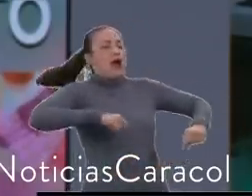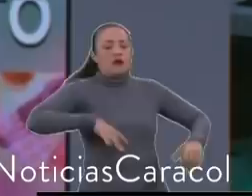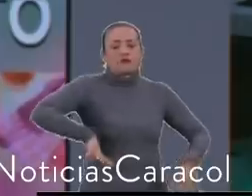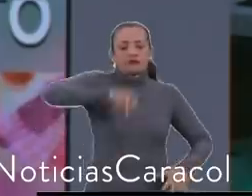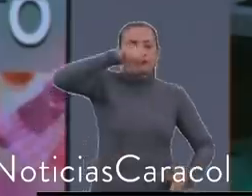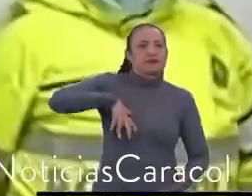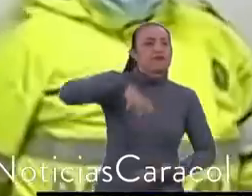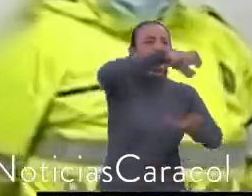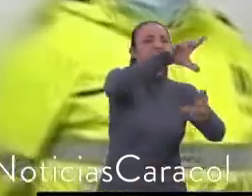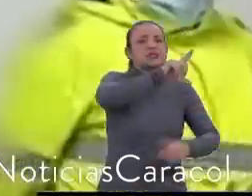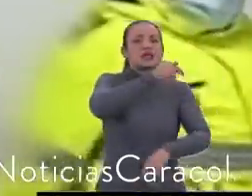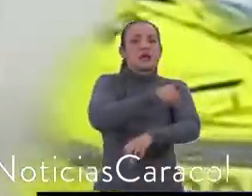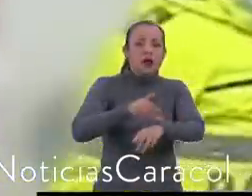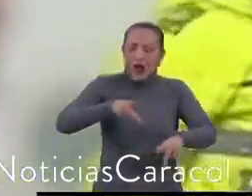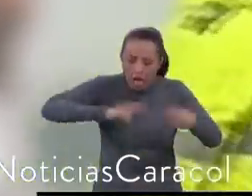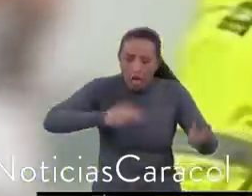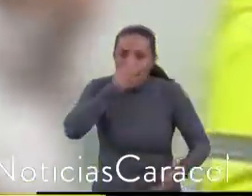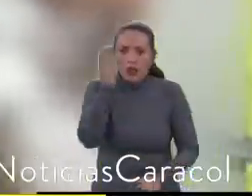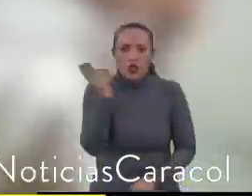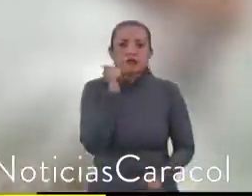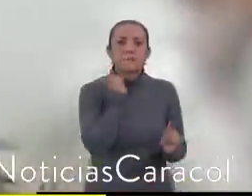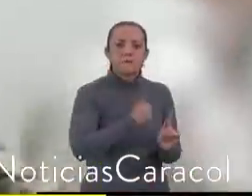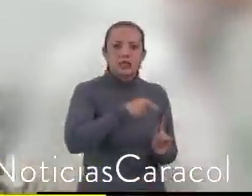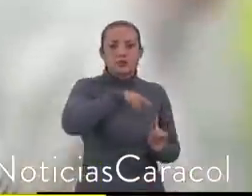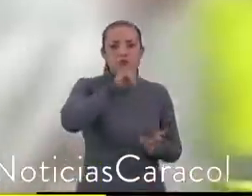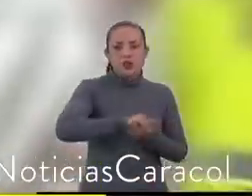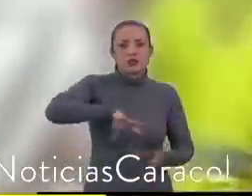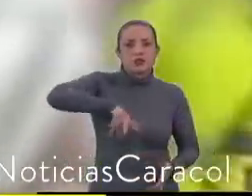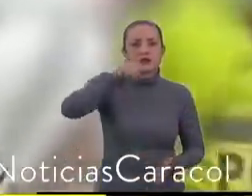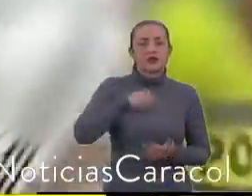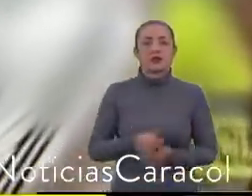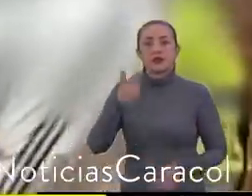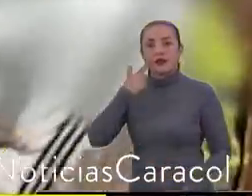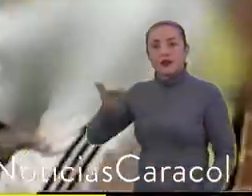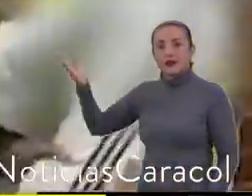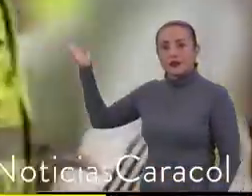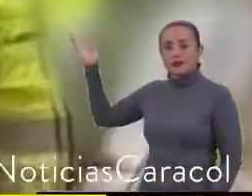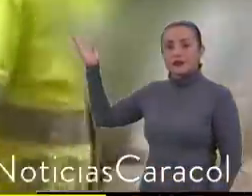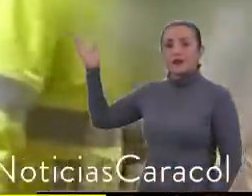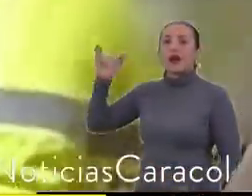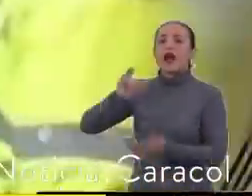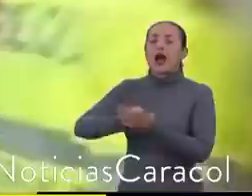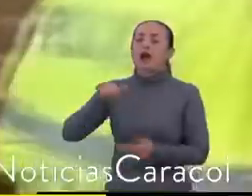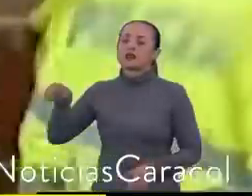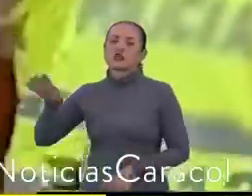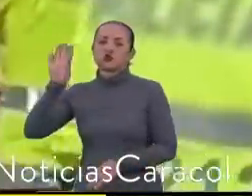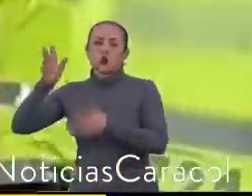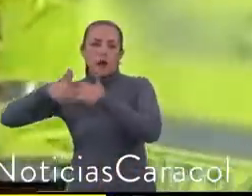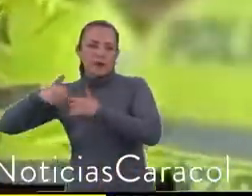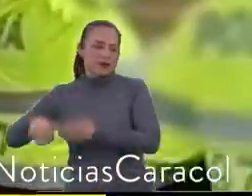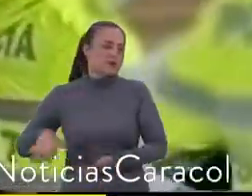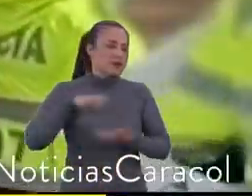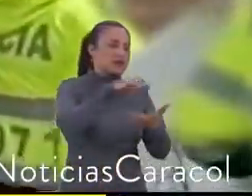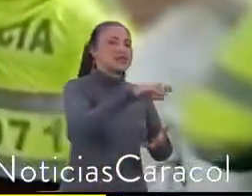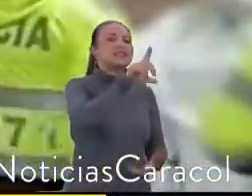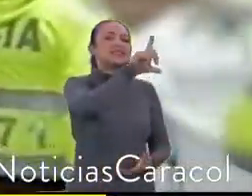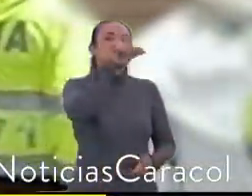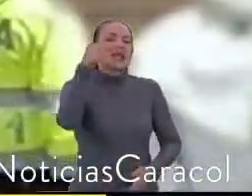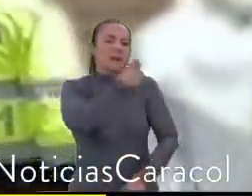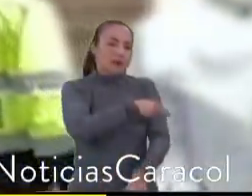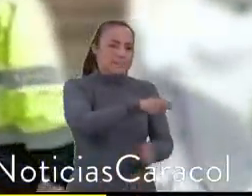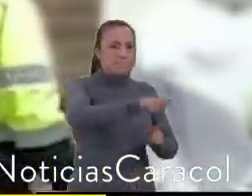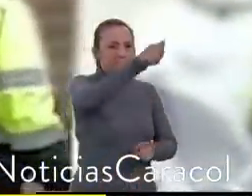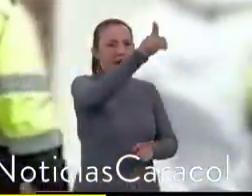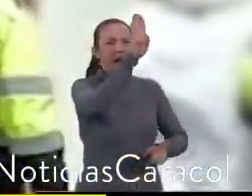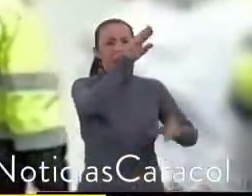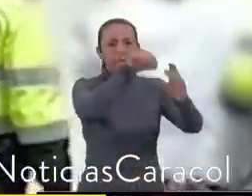historia. A este mensajero se le habían encomendado la misión de consignar 100 millones de pesos en un banco en el norte de Bogotá, pero en el trayecto,